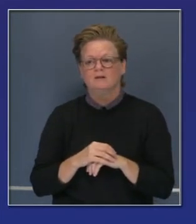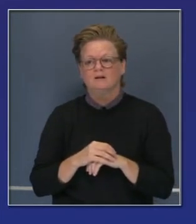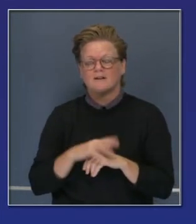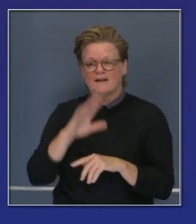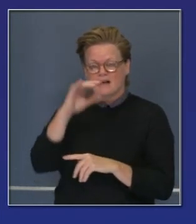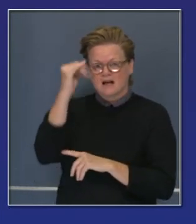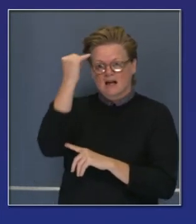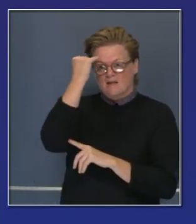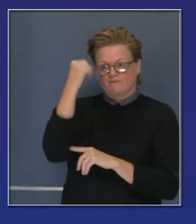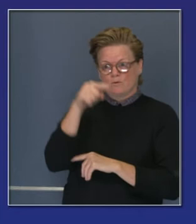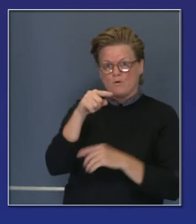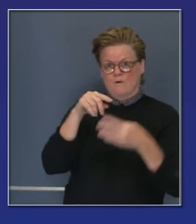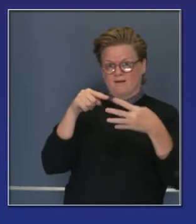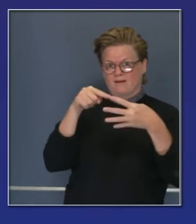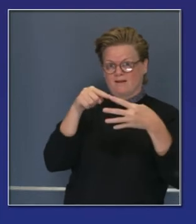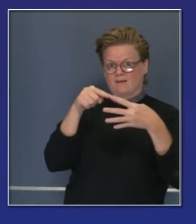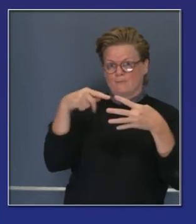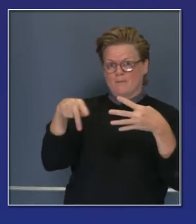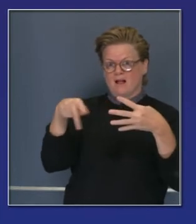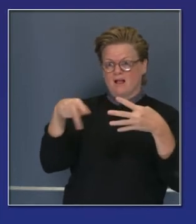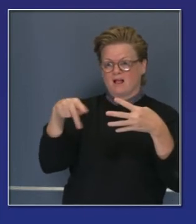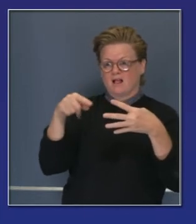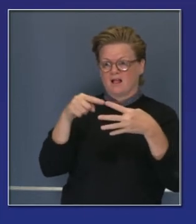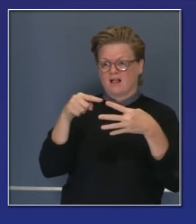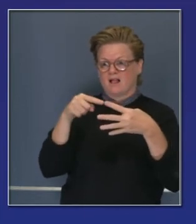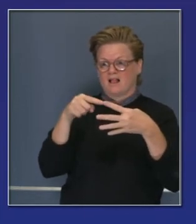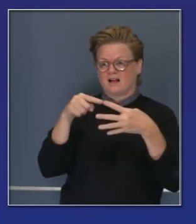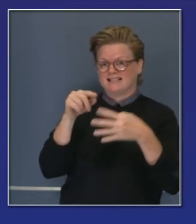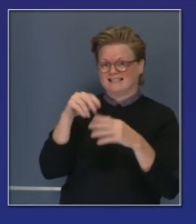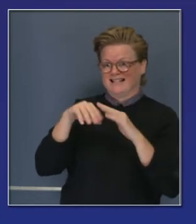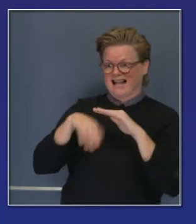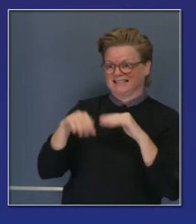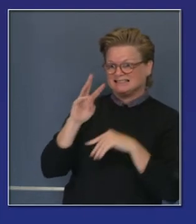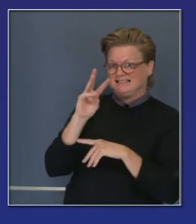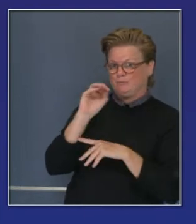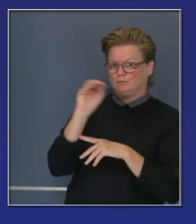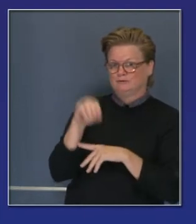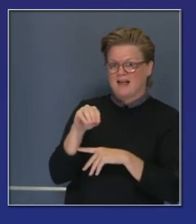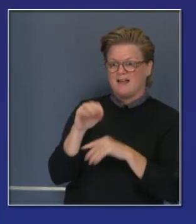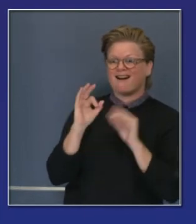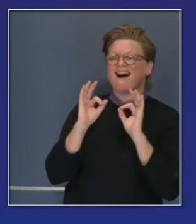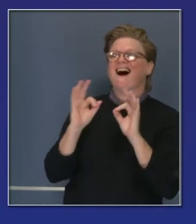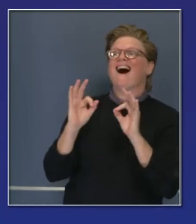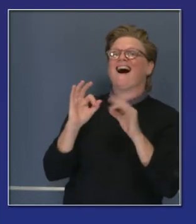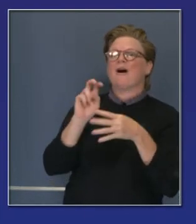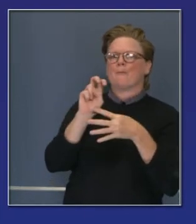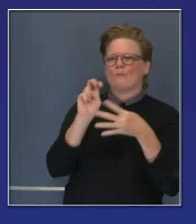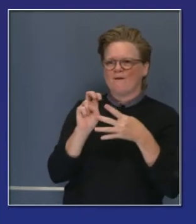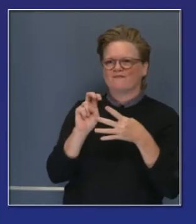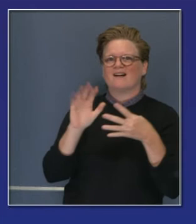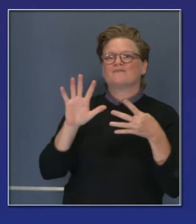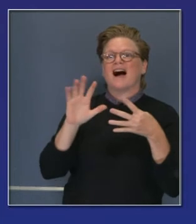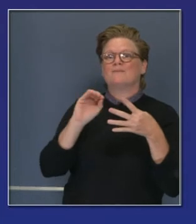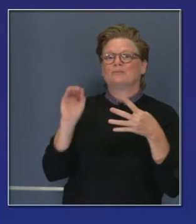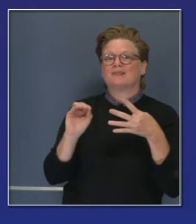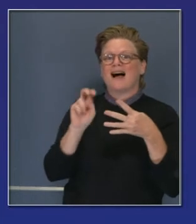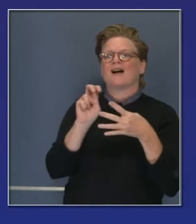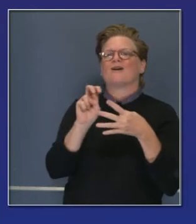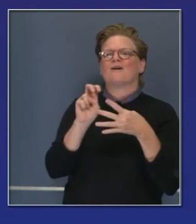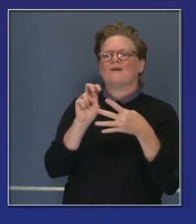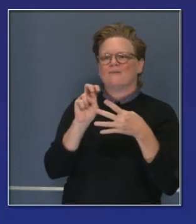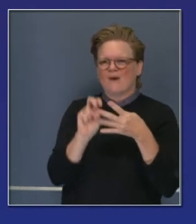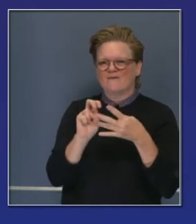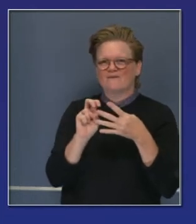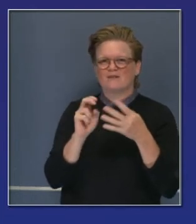morado. 6, 5, menos de 5. De repente su condado se desplaza en una dirección